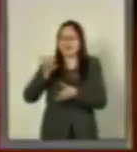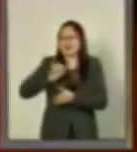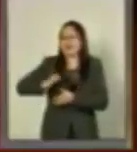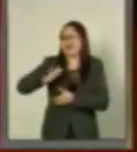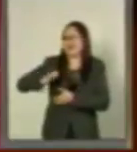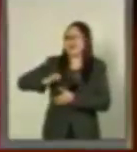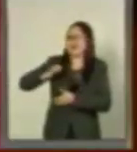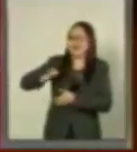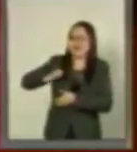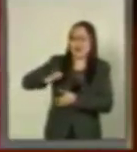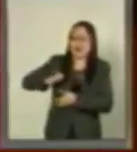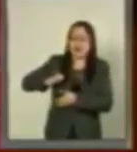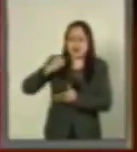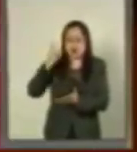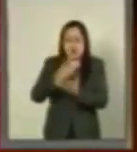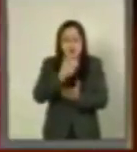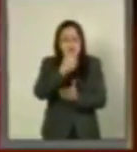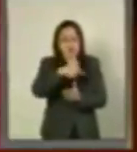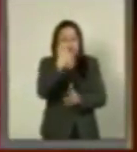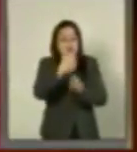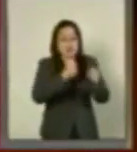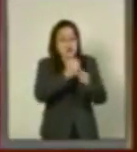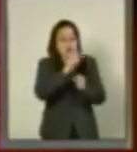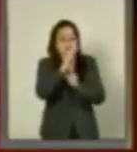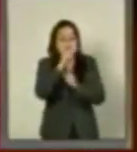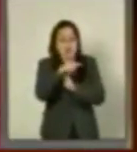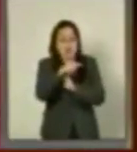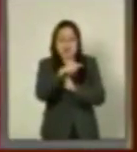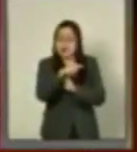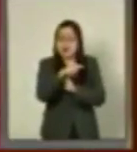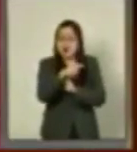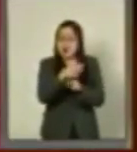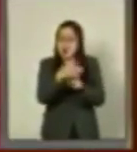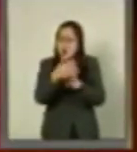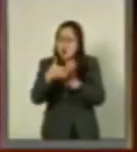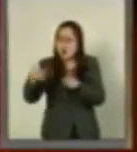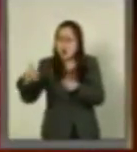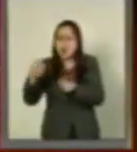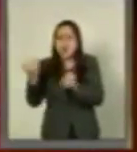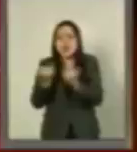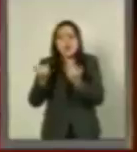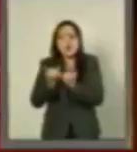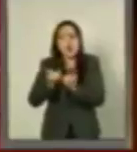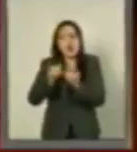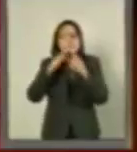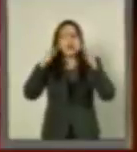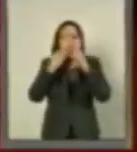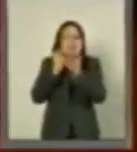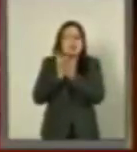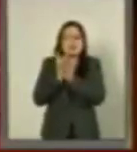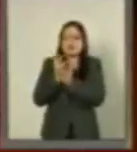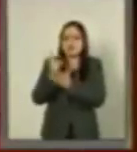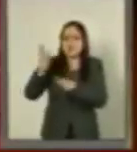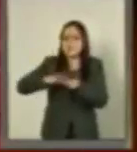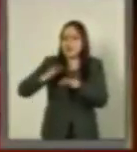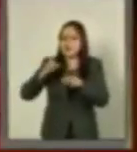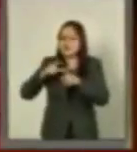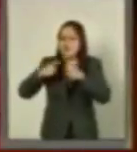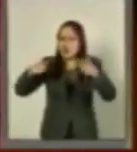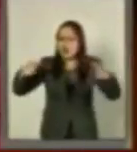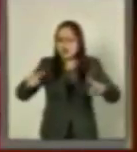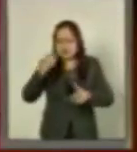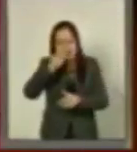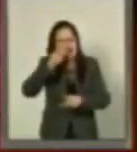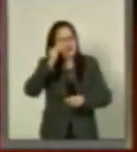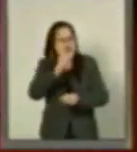que tuvo aquí el PAN y de este sexenio, y ha ido creciendo. Esa es una cosa natural,